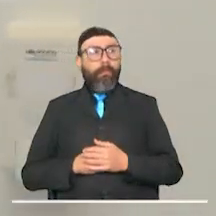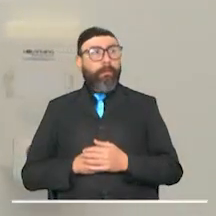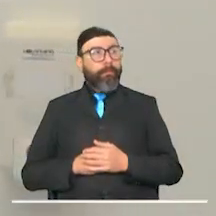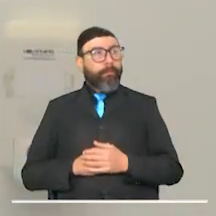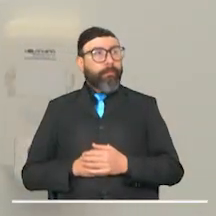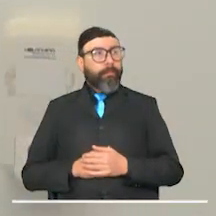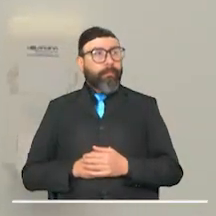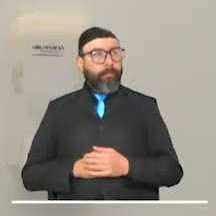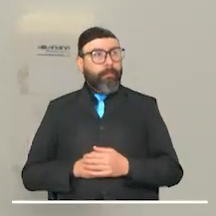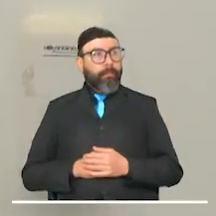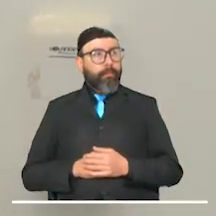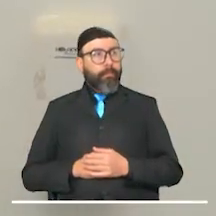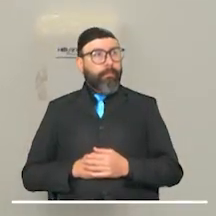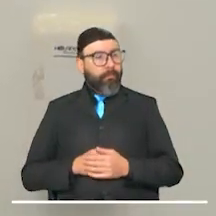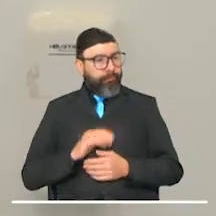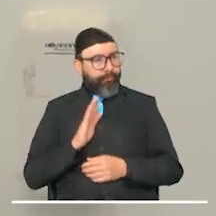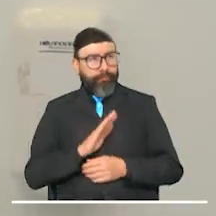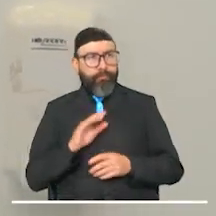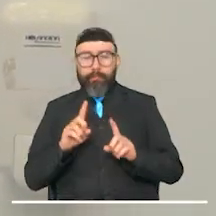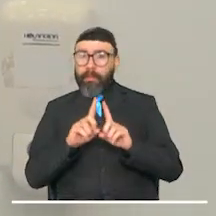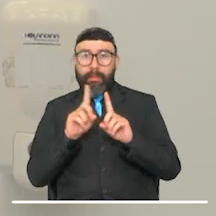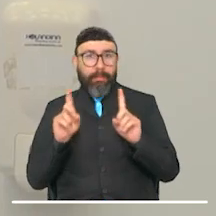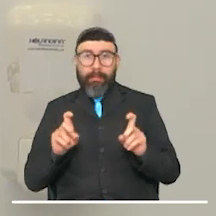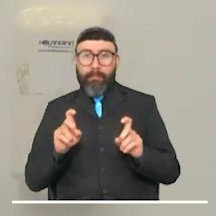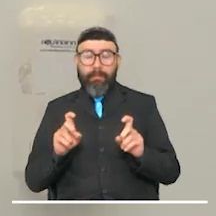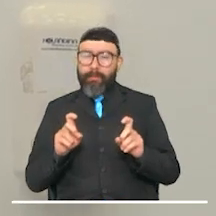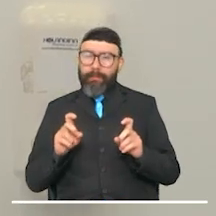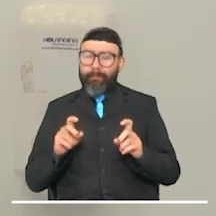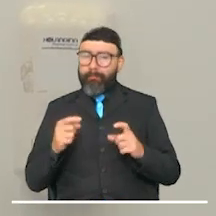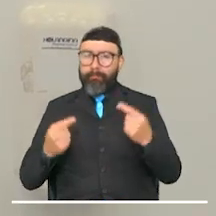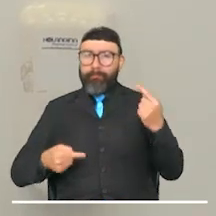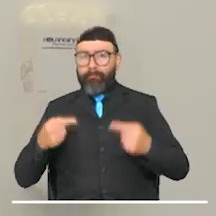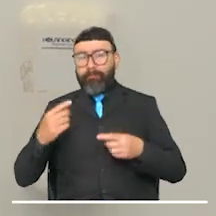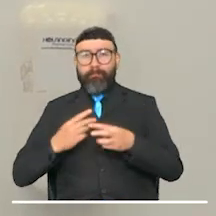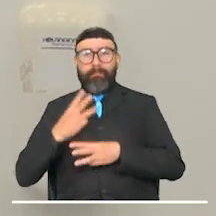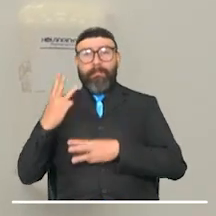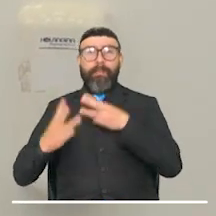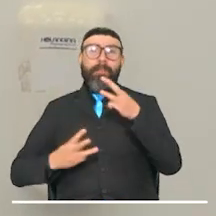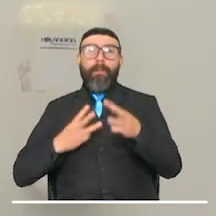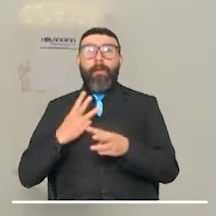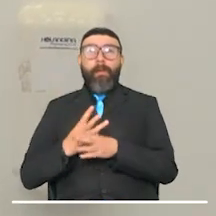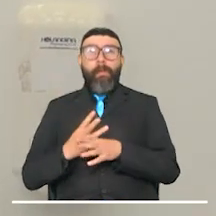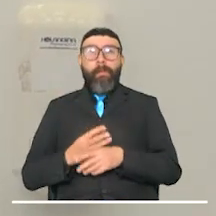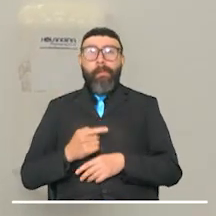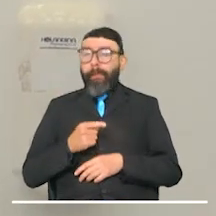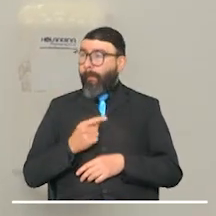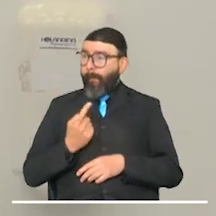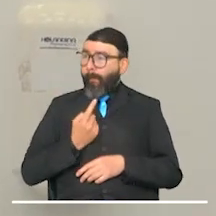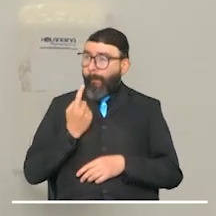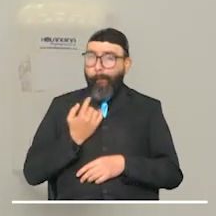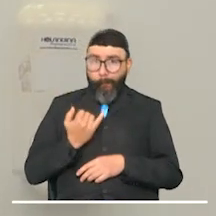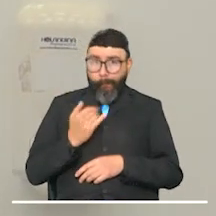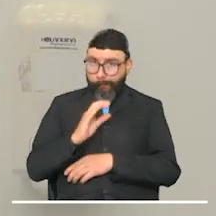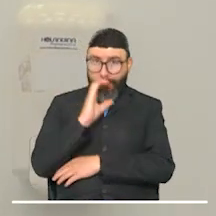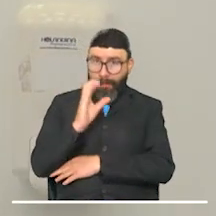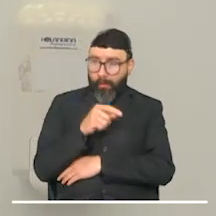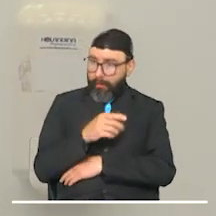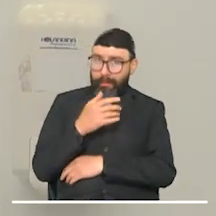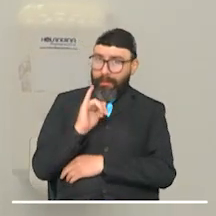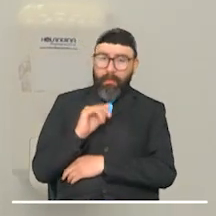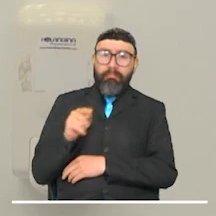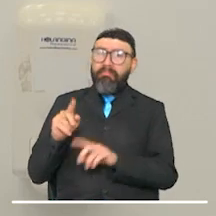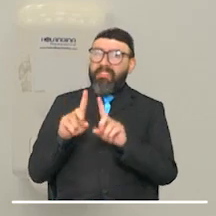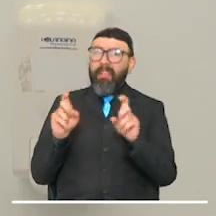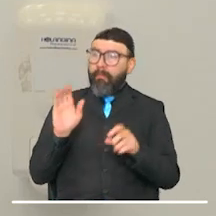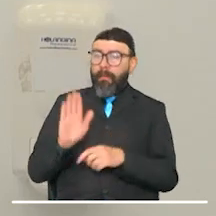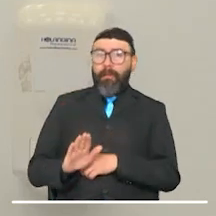Ese ha sido un tema bastante polémico a nivel mundial no solamente en nuestro país está afectado por ese por ese